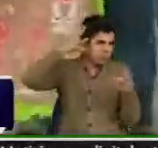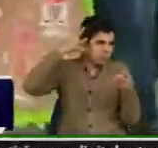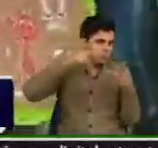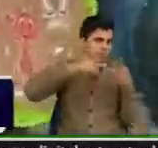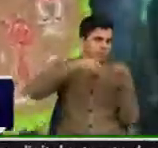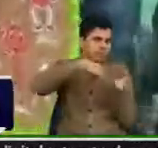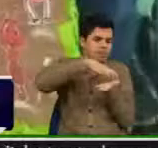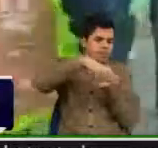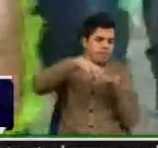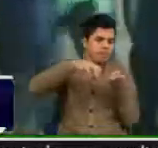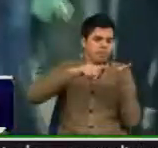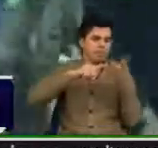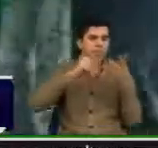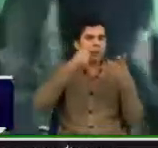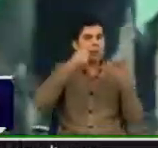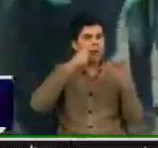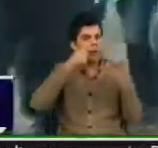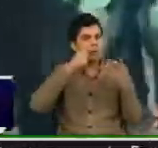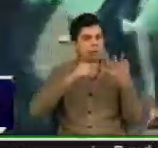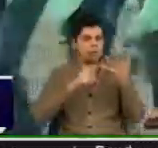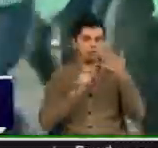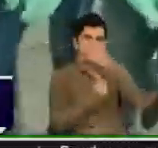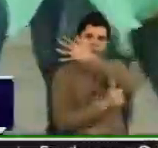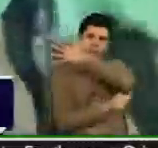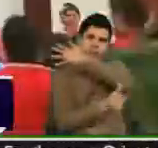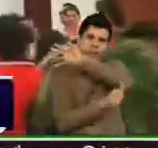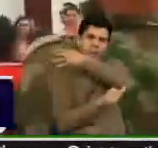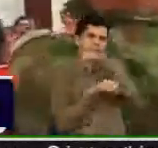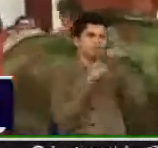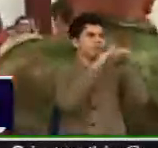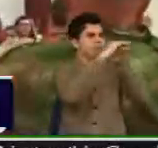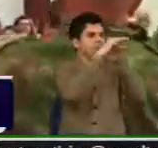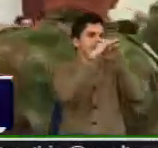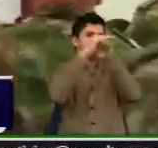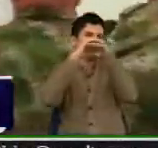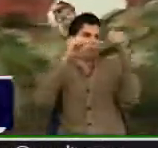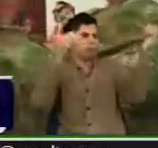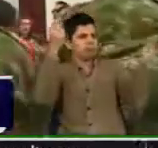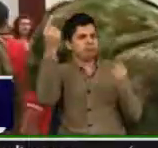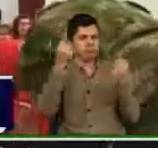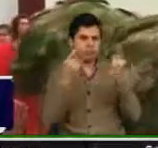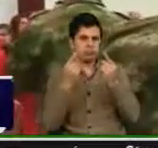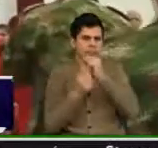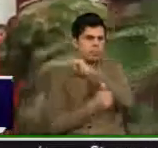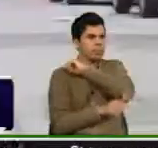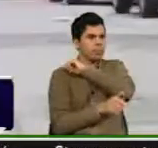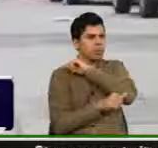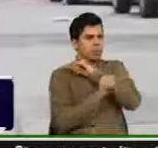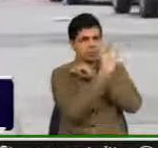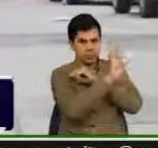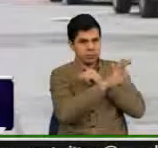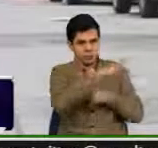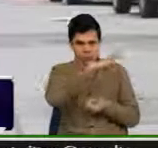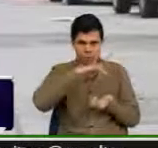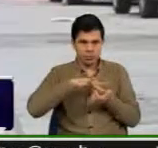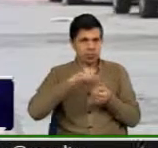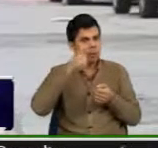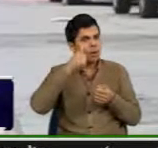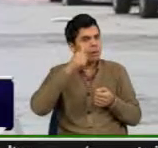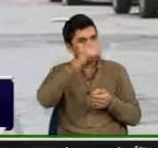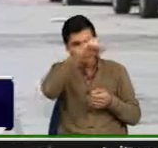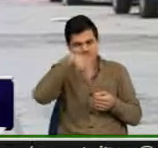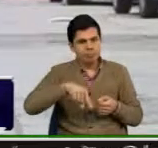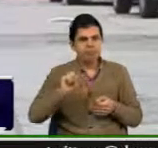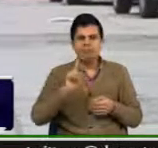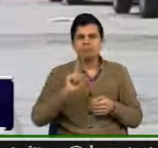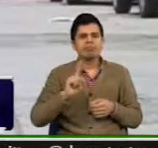Santander, Arauca y Boyacá. Por supuesto, se destaca la no presencia de los departamentos de Boyacá y Arauca, precisamente por la situación vial que